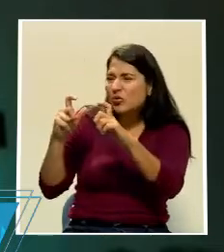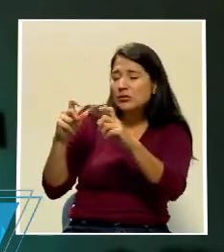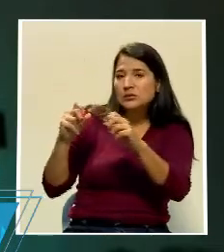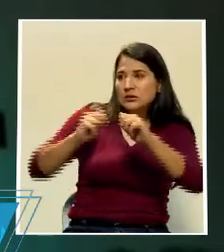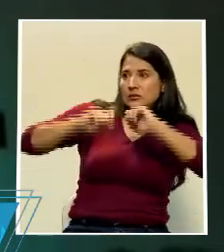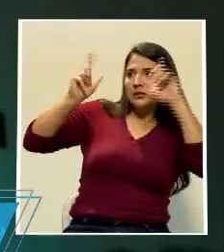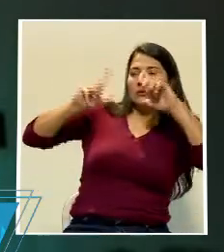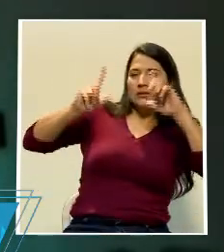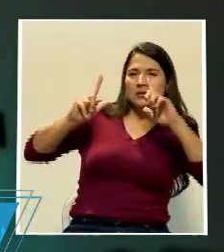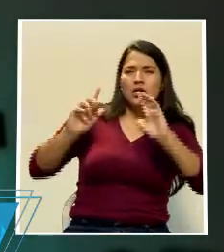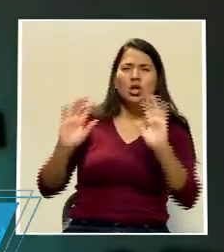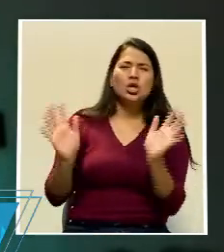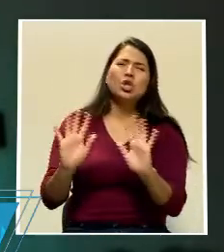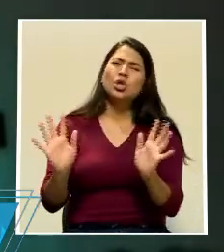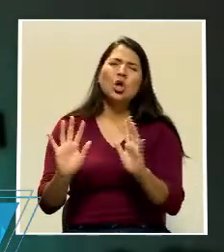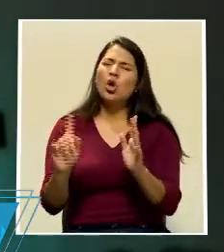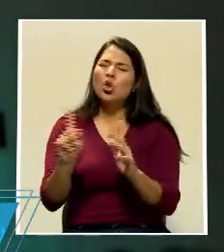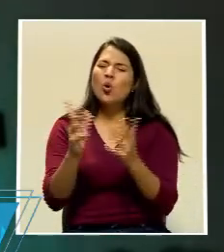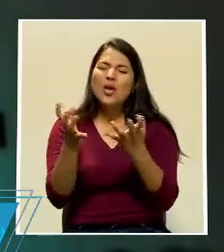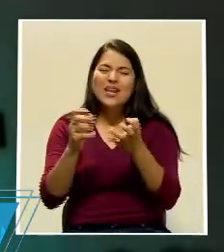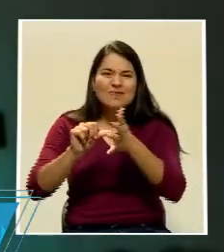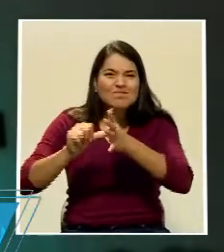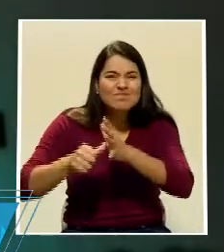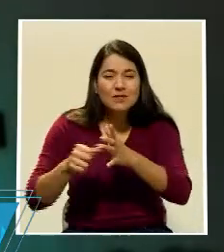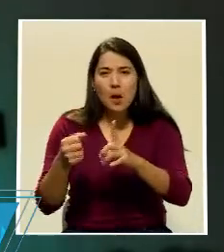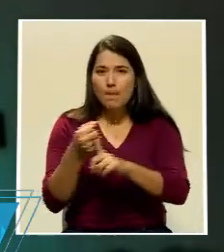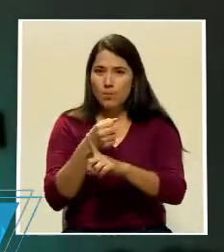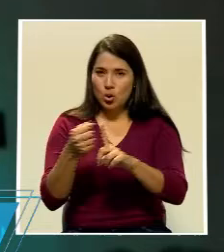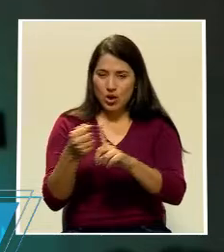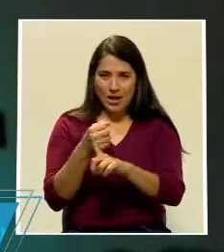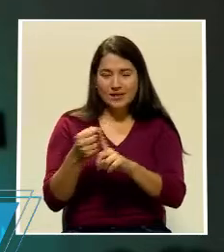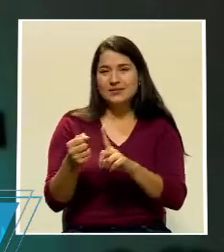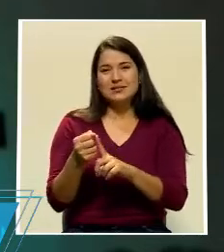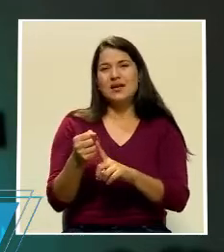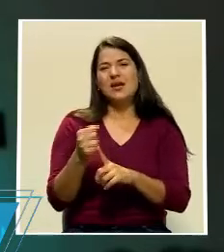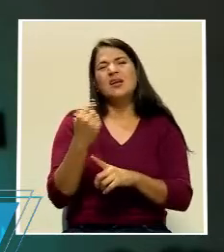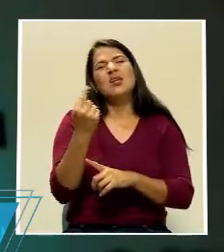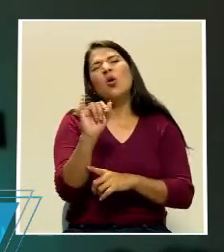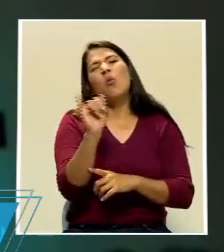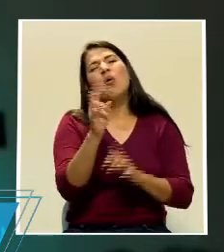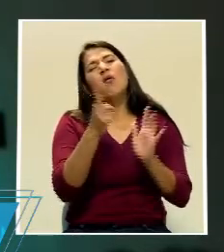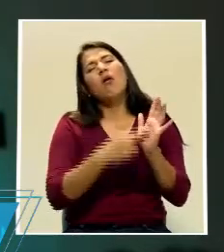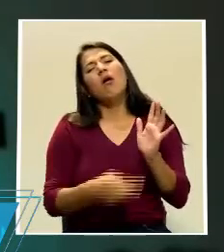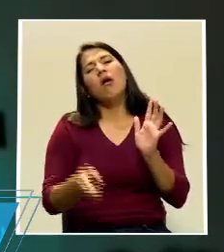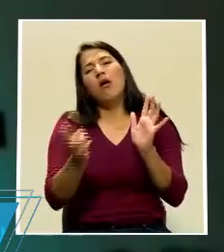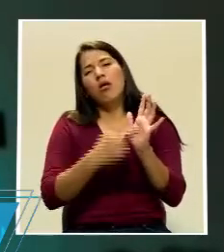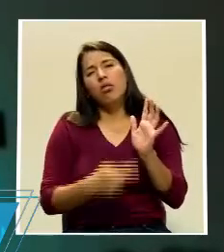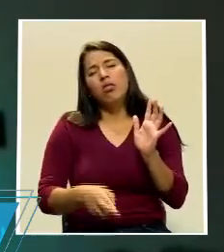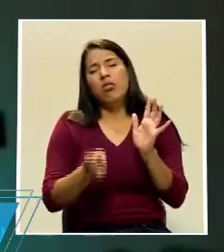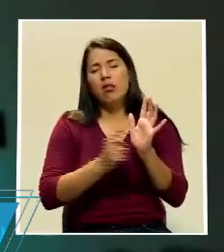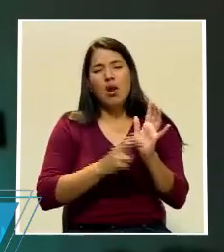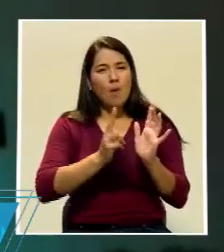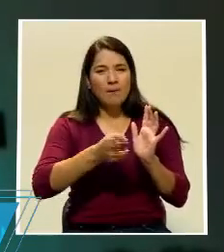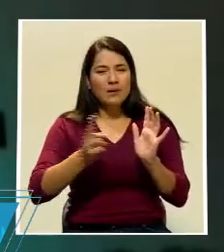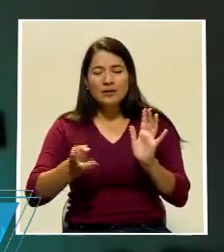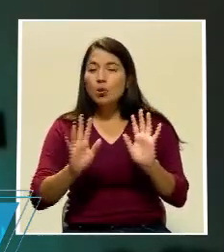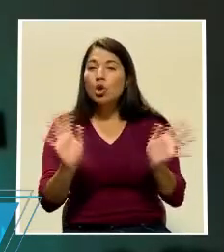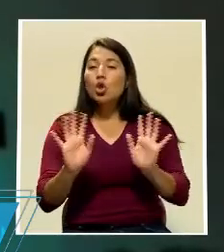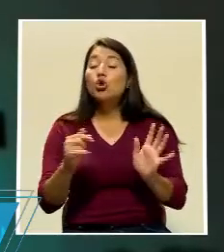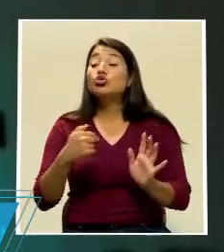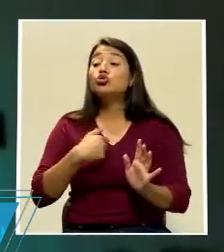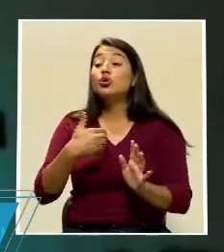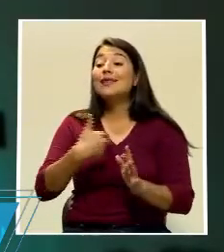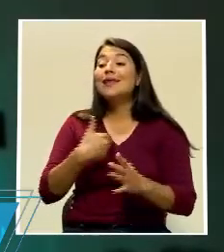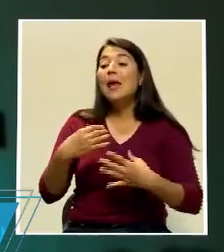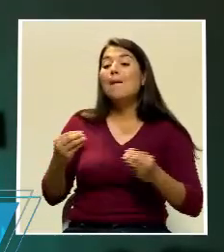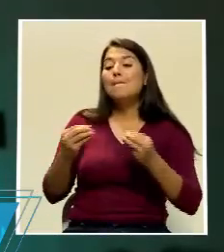es como redundante dentro de las problemáticas que siempre vemos de violencia, sobre todo en El Salvador, en toda la región centroamericana. Me interesaba